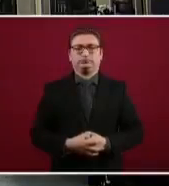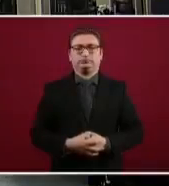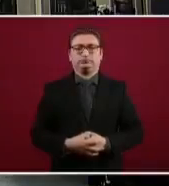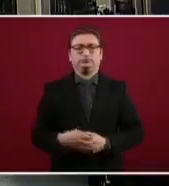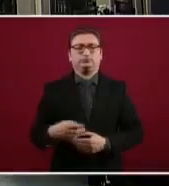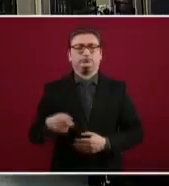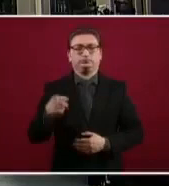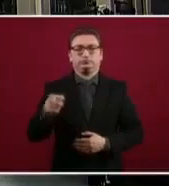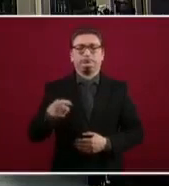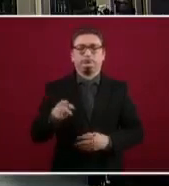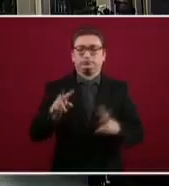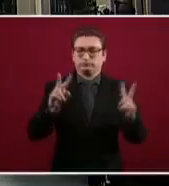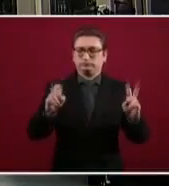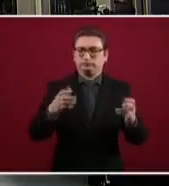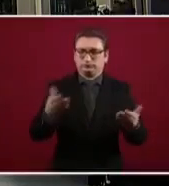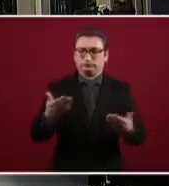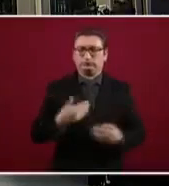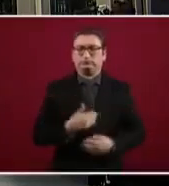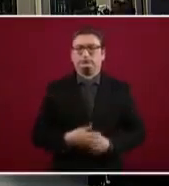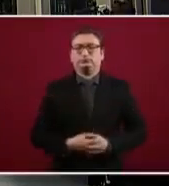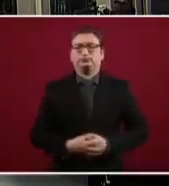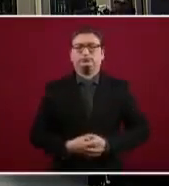a ver sobre el tema